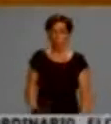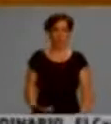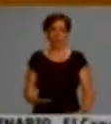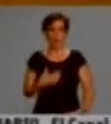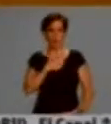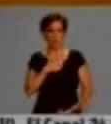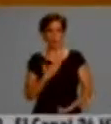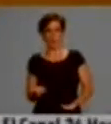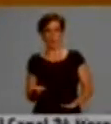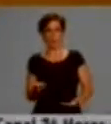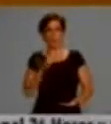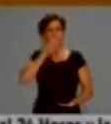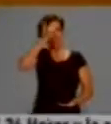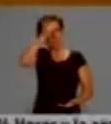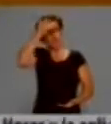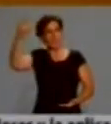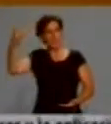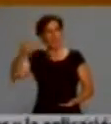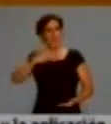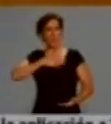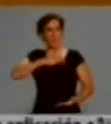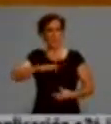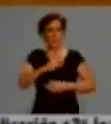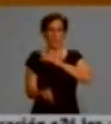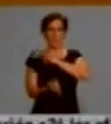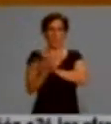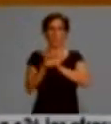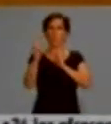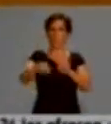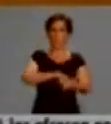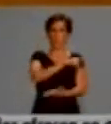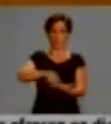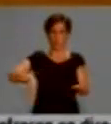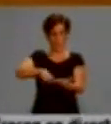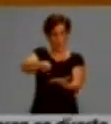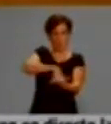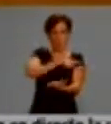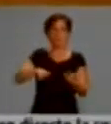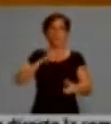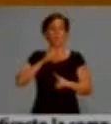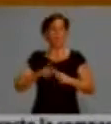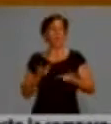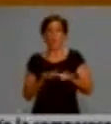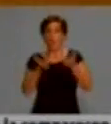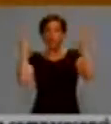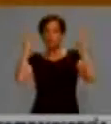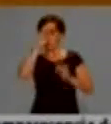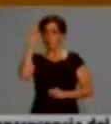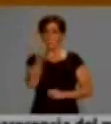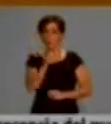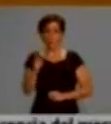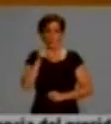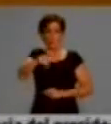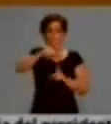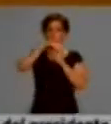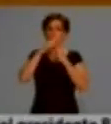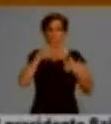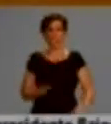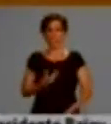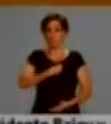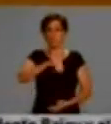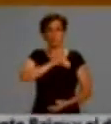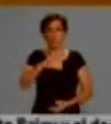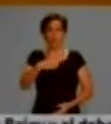sueñe que se puede producir una nulidad, que la nulidad es impunidad, que se olvide, porque este país no está como cuando